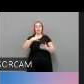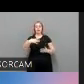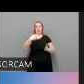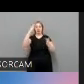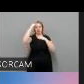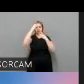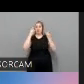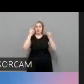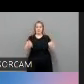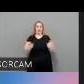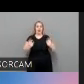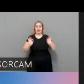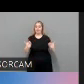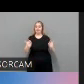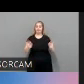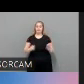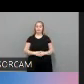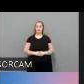temprana?